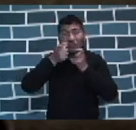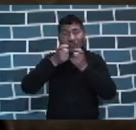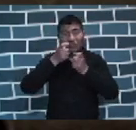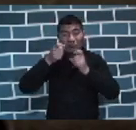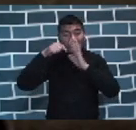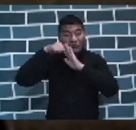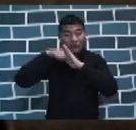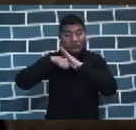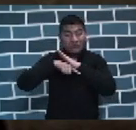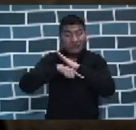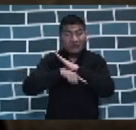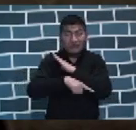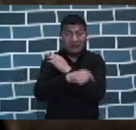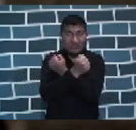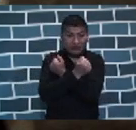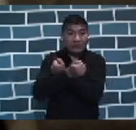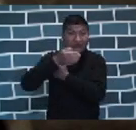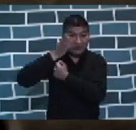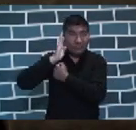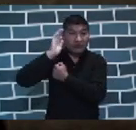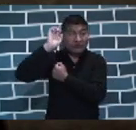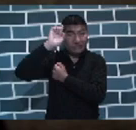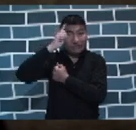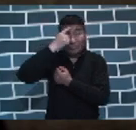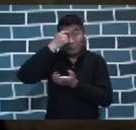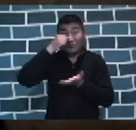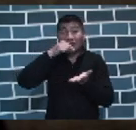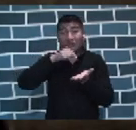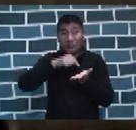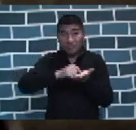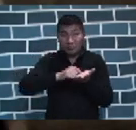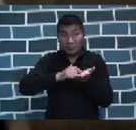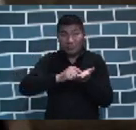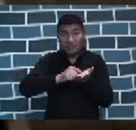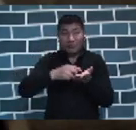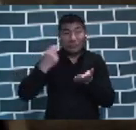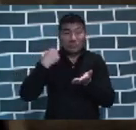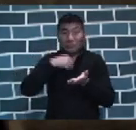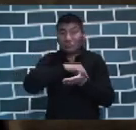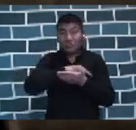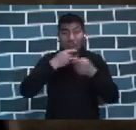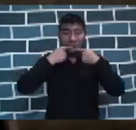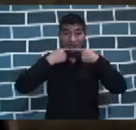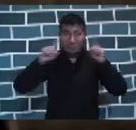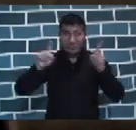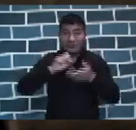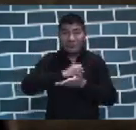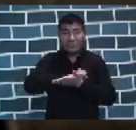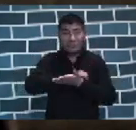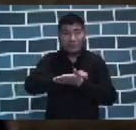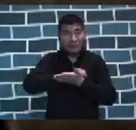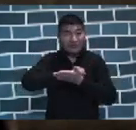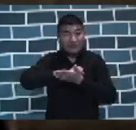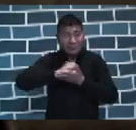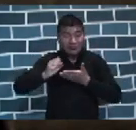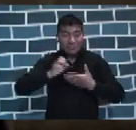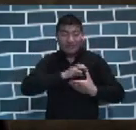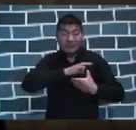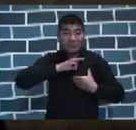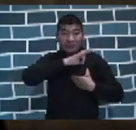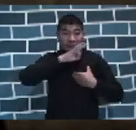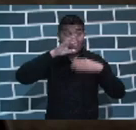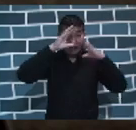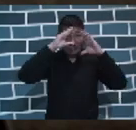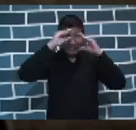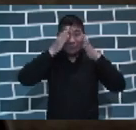profundidad del amor de dios y por eso nos hace proclamar el espíritu santo como maestro interior